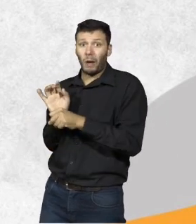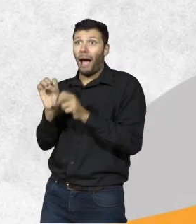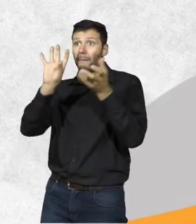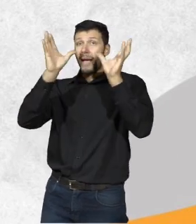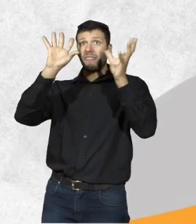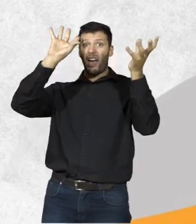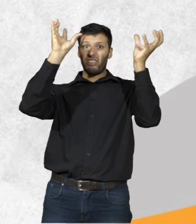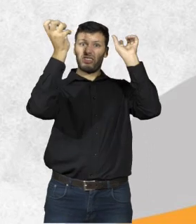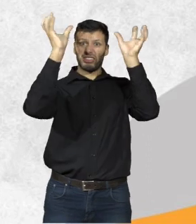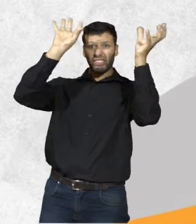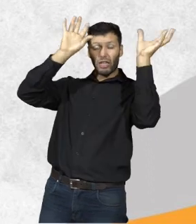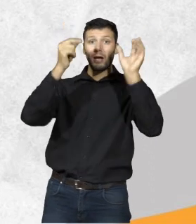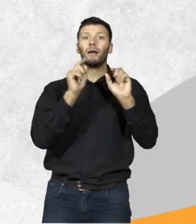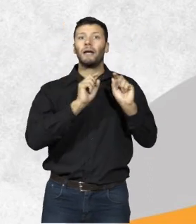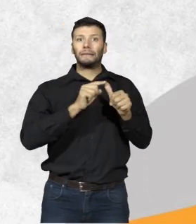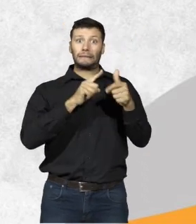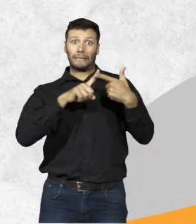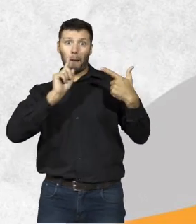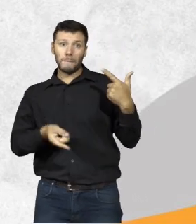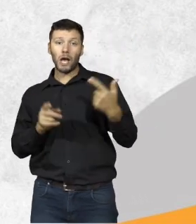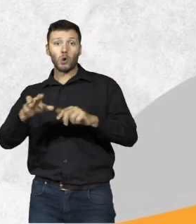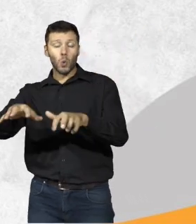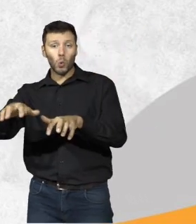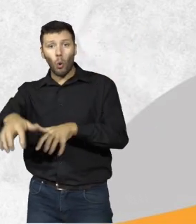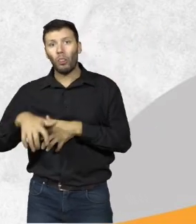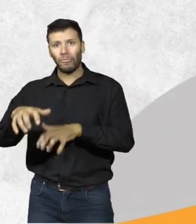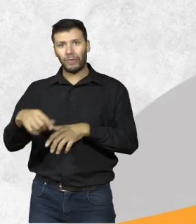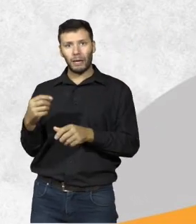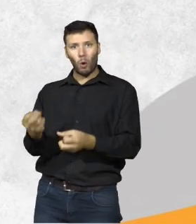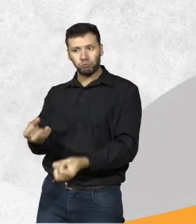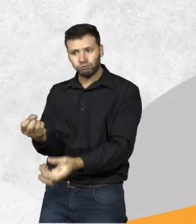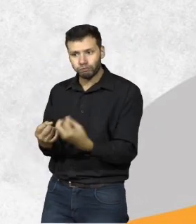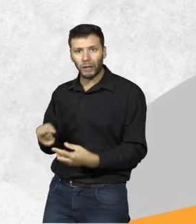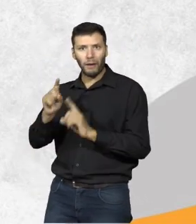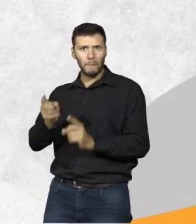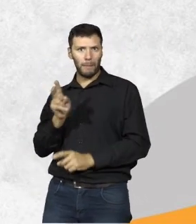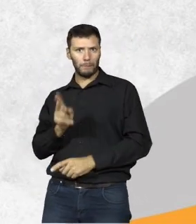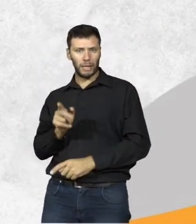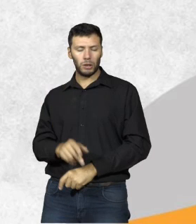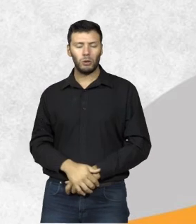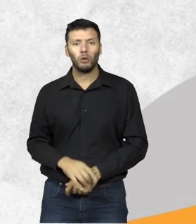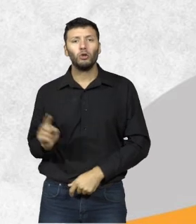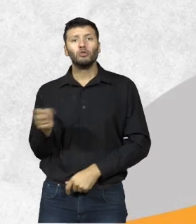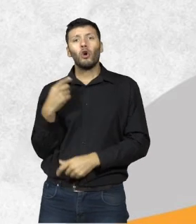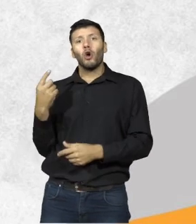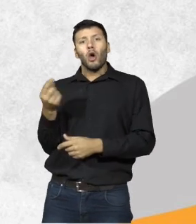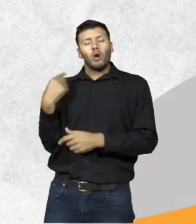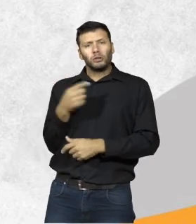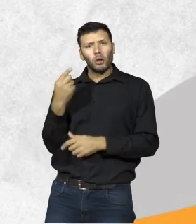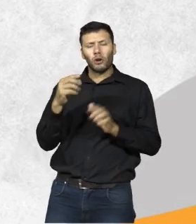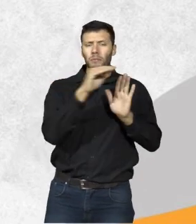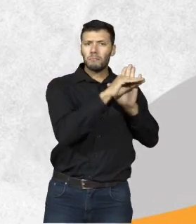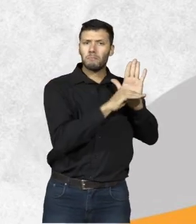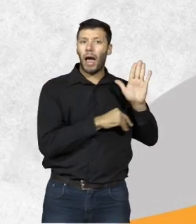ambiente, sino para el cultivo también. Con esta ley conseguimos, con esta evolución en la